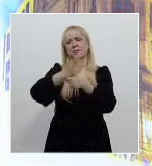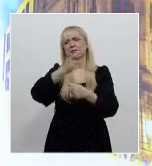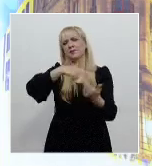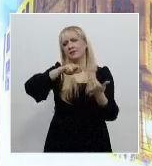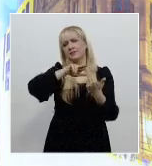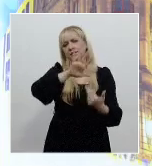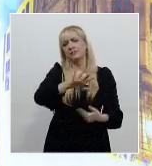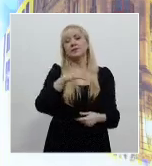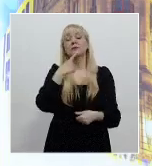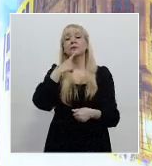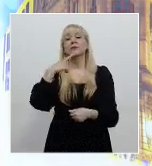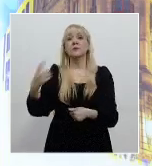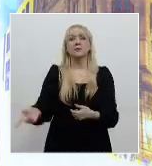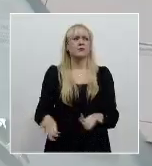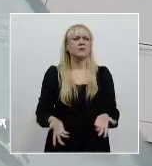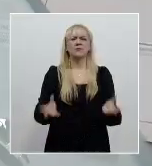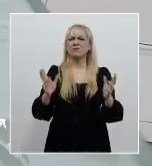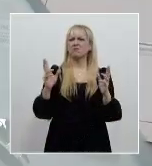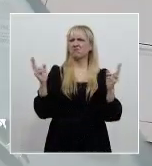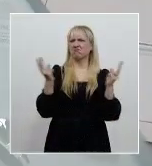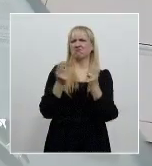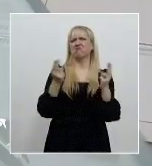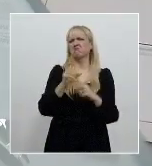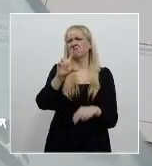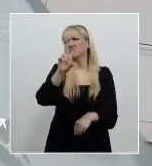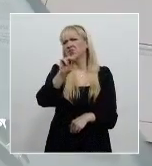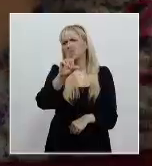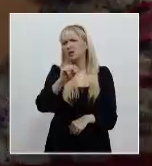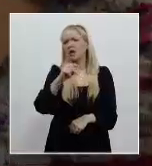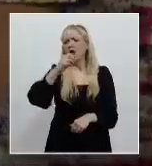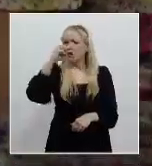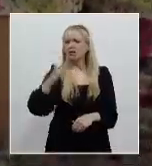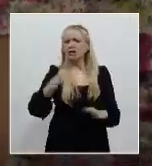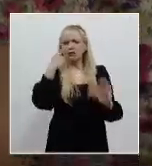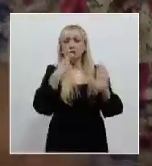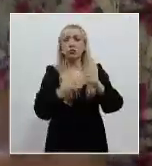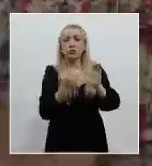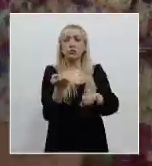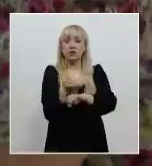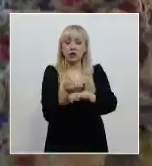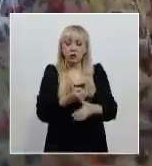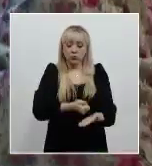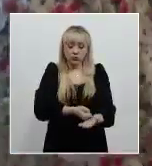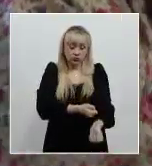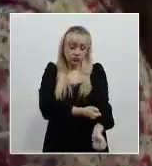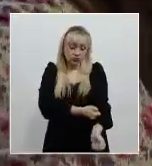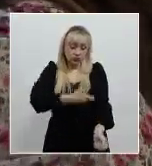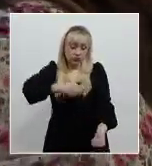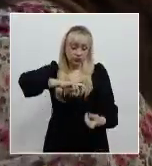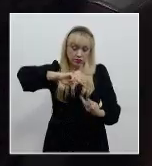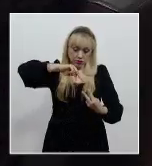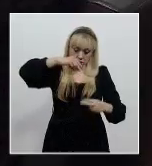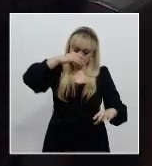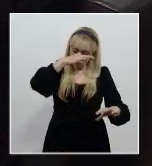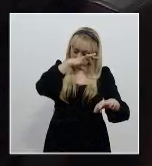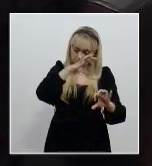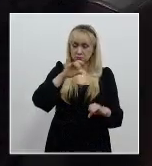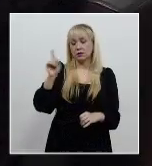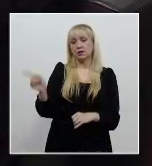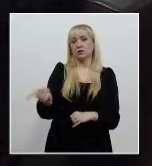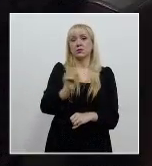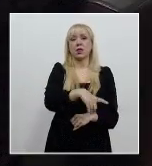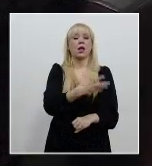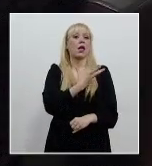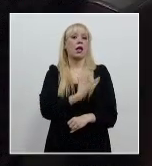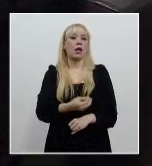circuito determinó que no es indispensable la demostración del vínculo biológico mediante la prueba pericial en genética para establecer